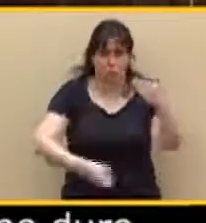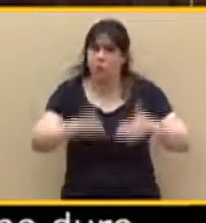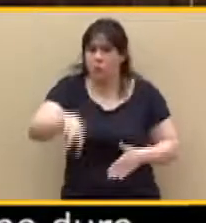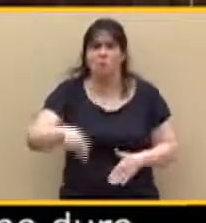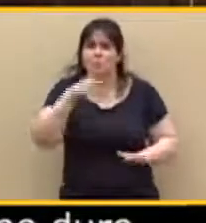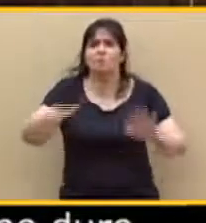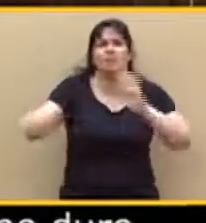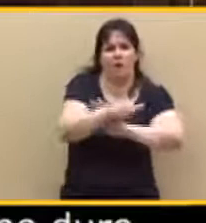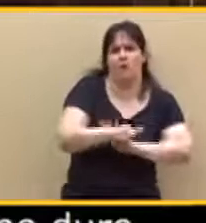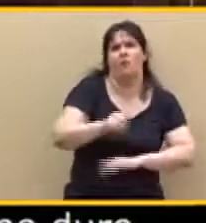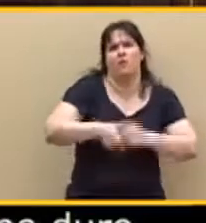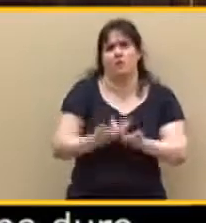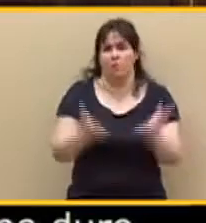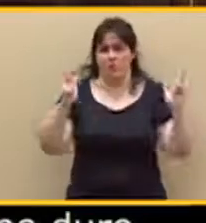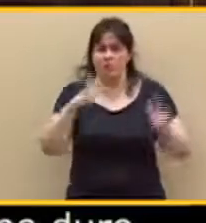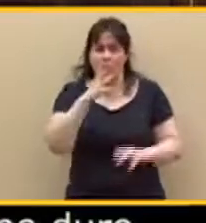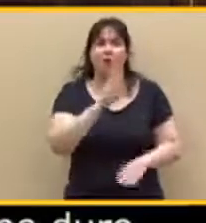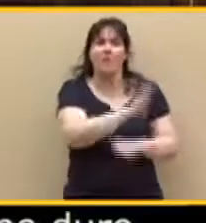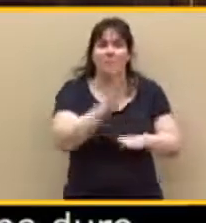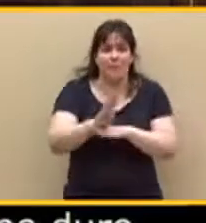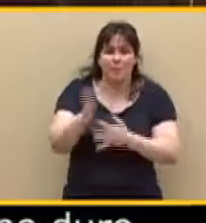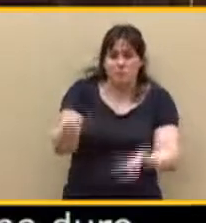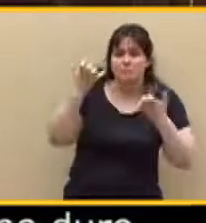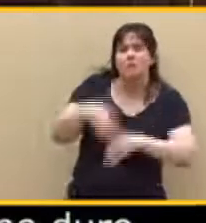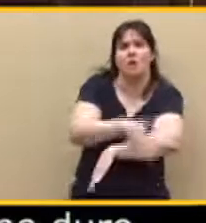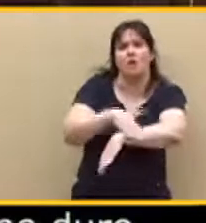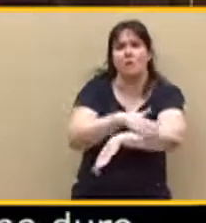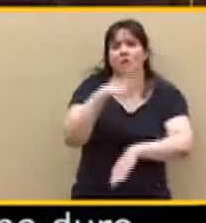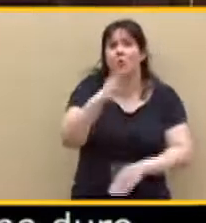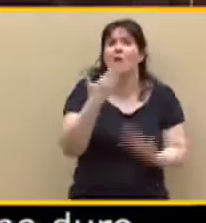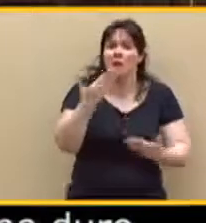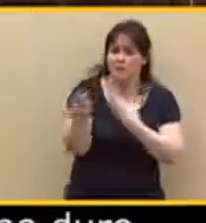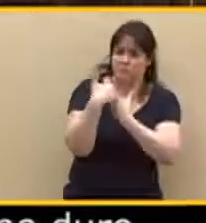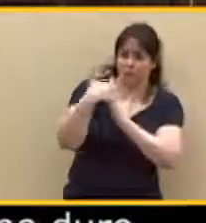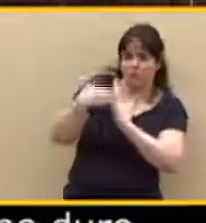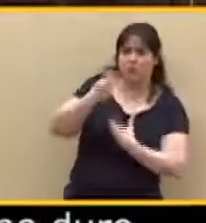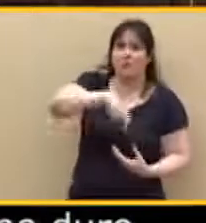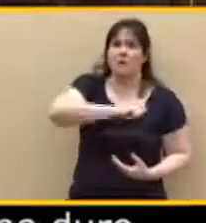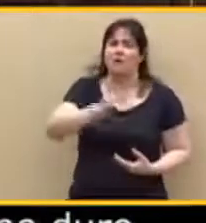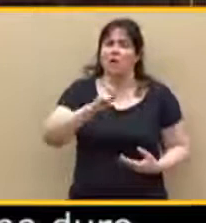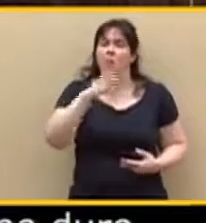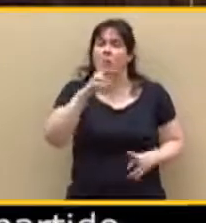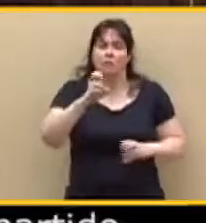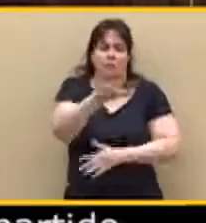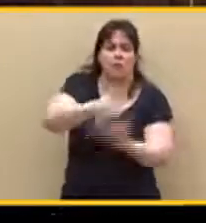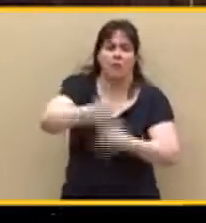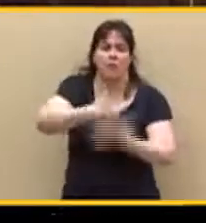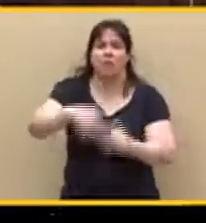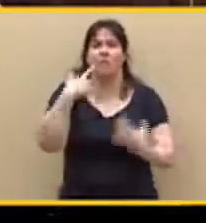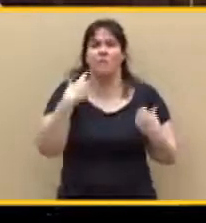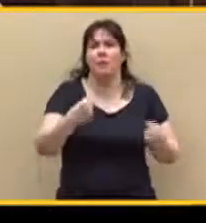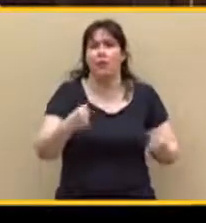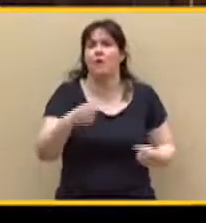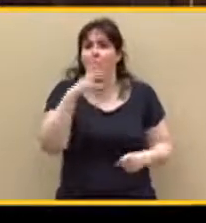no gobierna gracias a los votos de los españoles, señorías, gobierna gracias a una trama de poder que ha hurtado las decisiones de los ciudadanos